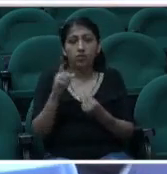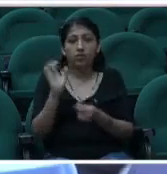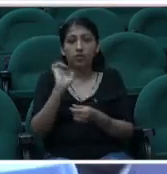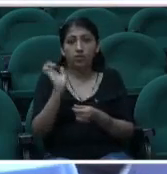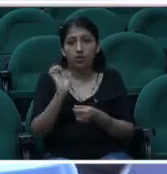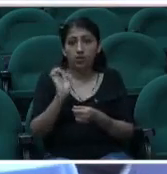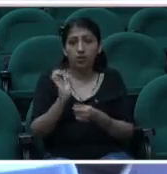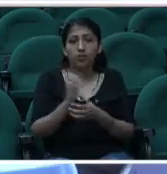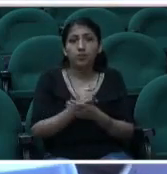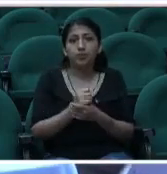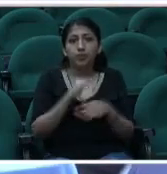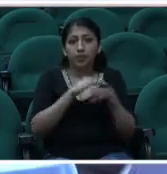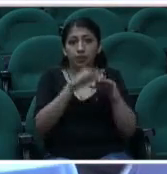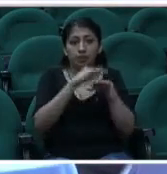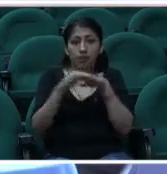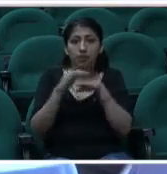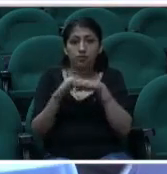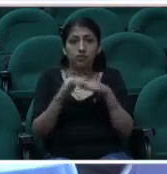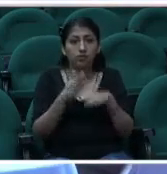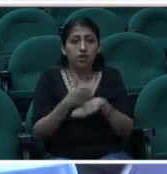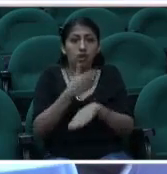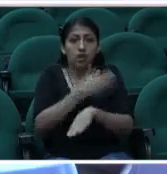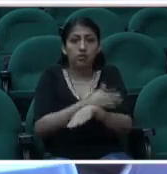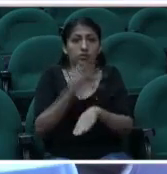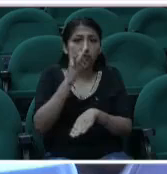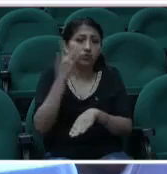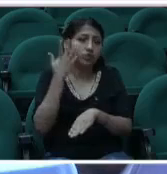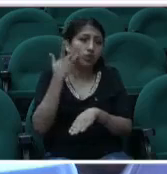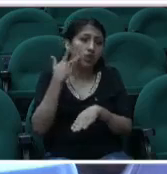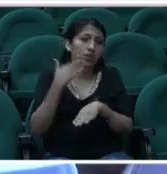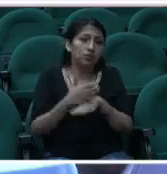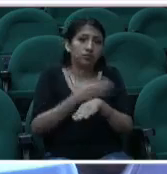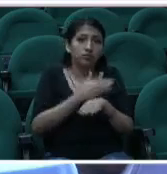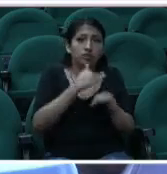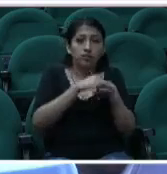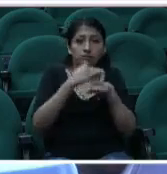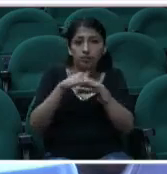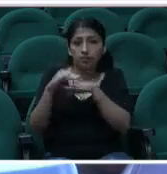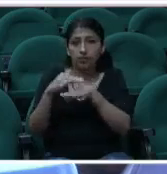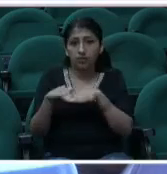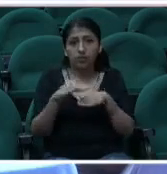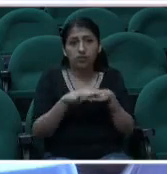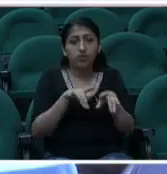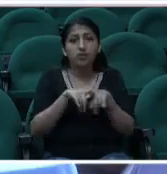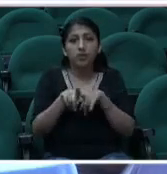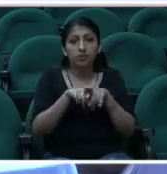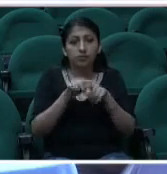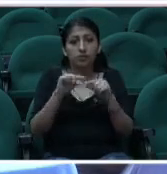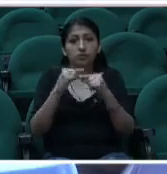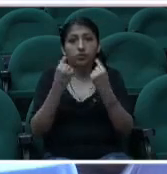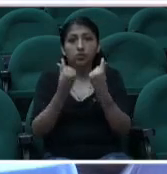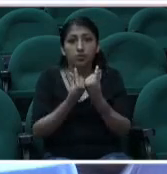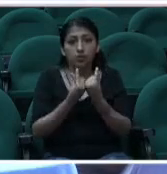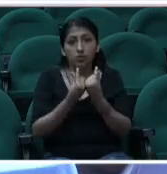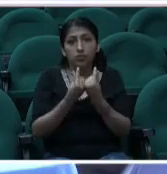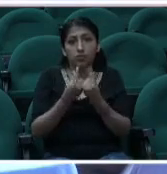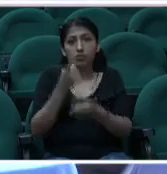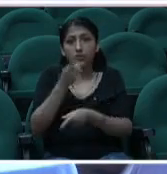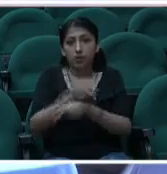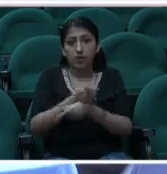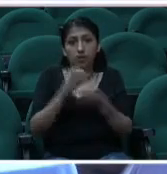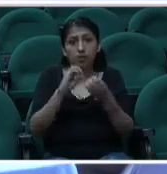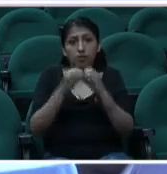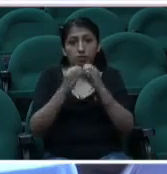las invitaciones han sido enviadas con 18 días de anticipación la participación por grupo se ha designado por el